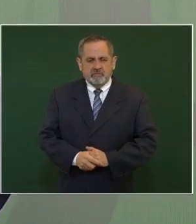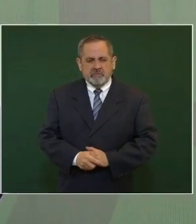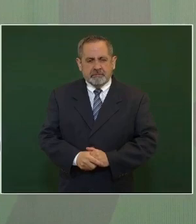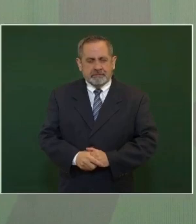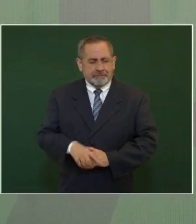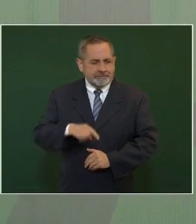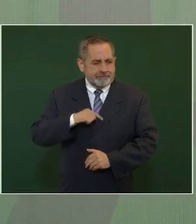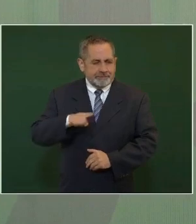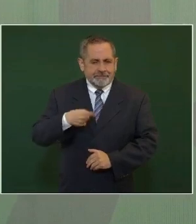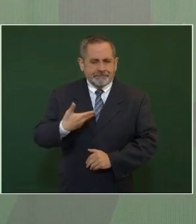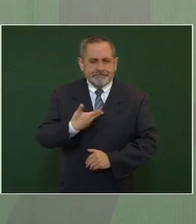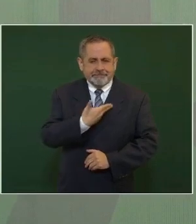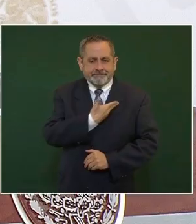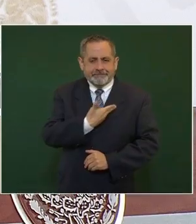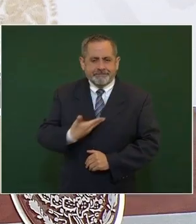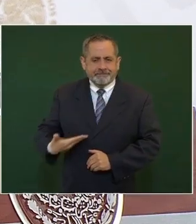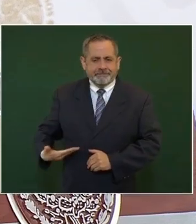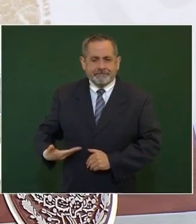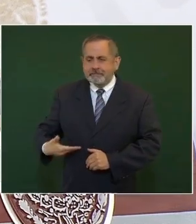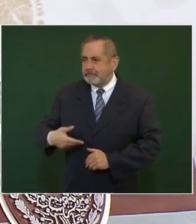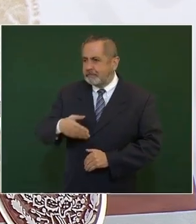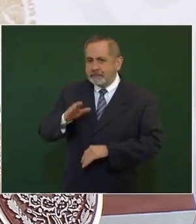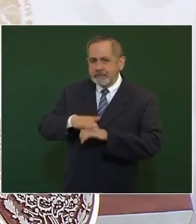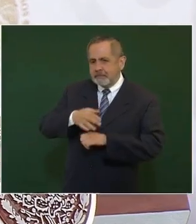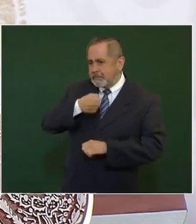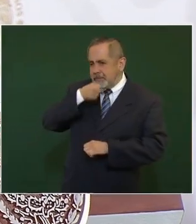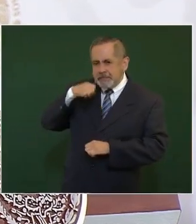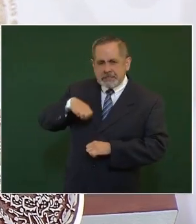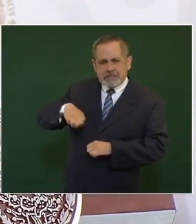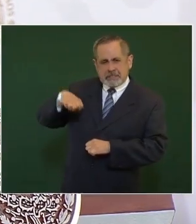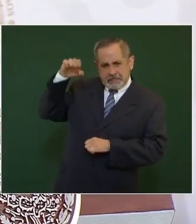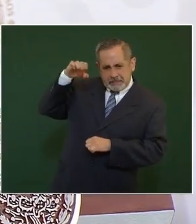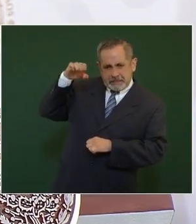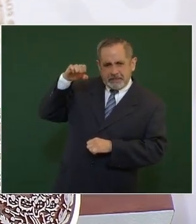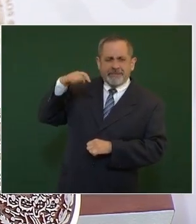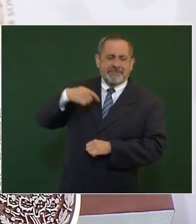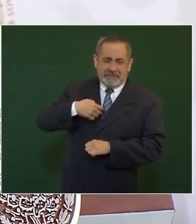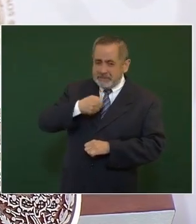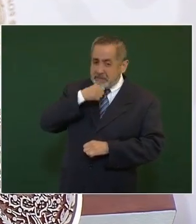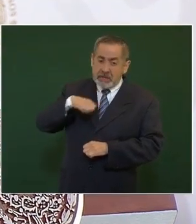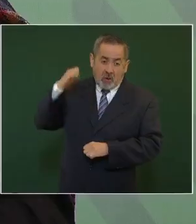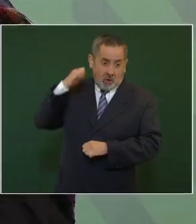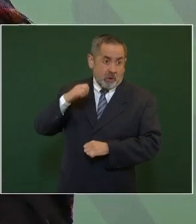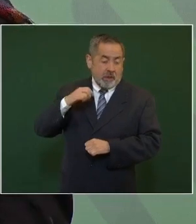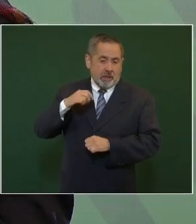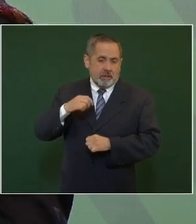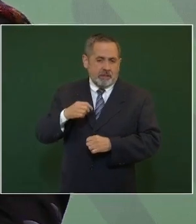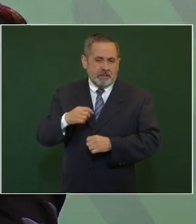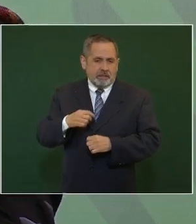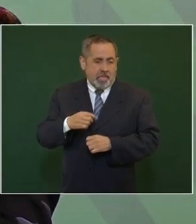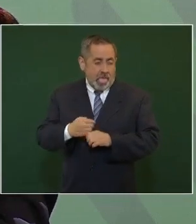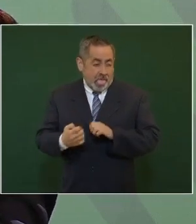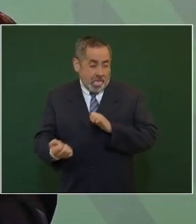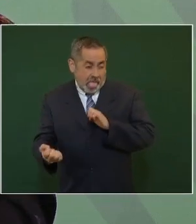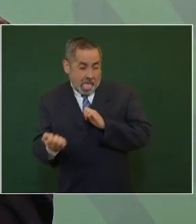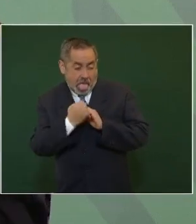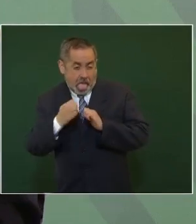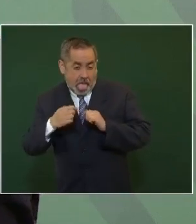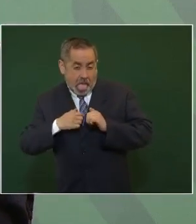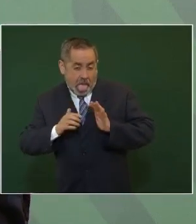soy el presidente de más edad que ha habido en el país, ¿cómo me van a estar